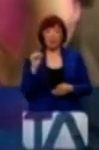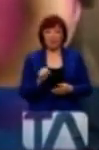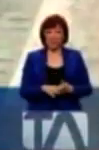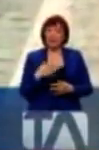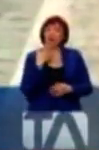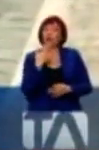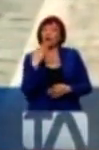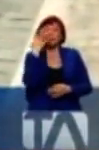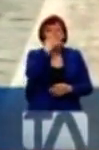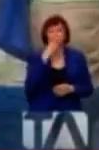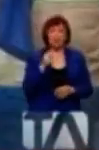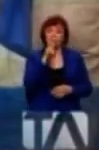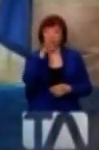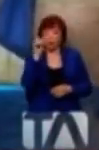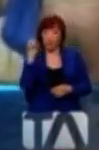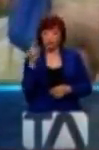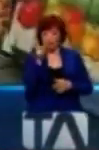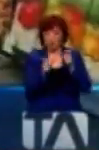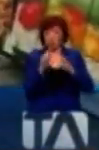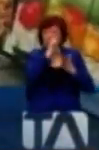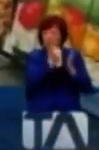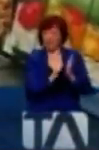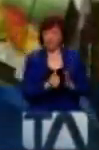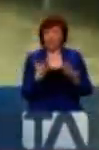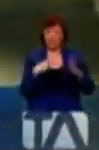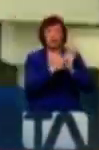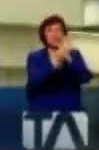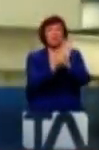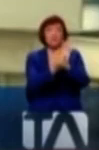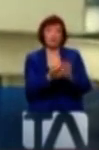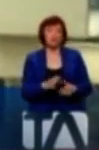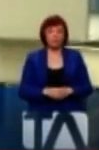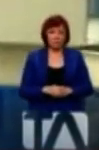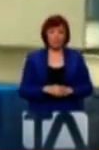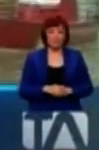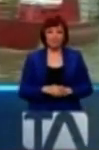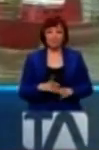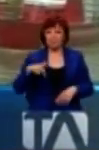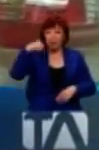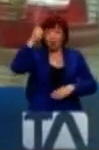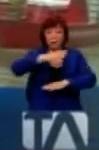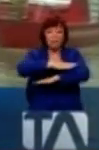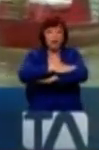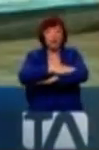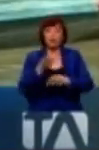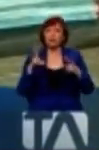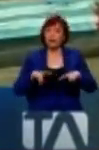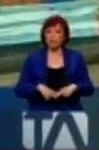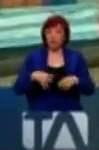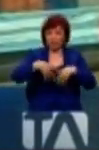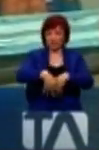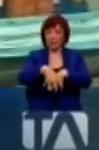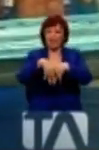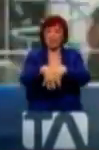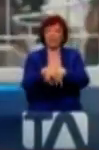Llona, 200 artistas expondrán sus creaciones. Mañana sábado en el Malecón 2000 se realizará el desfile